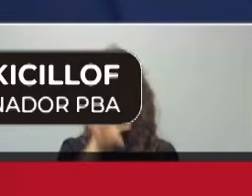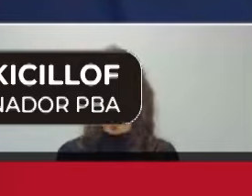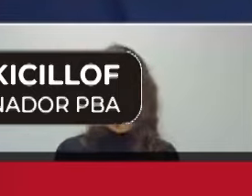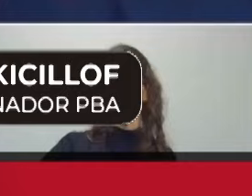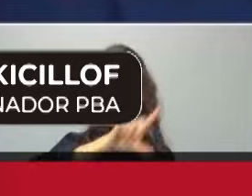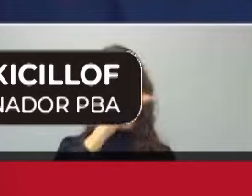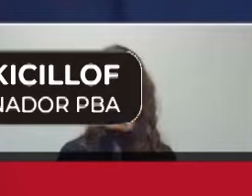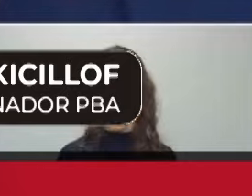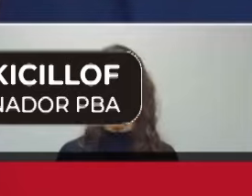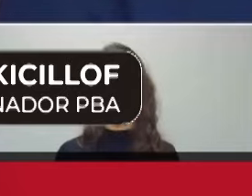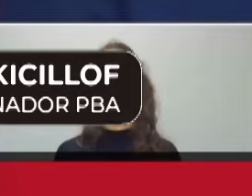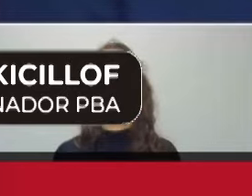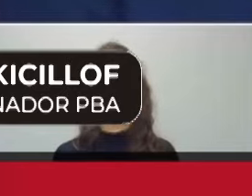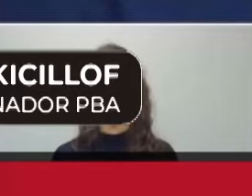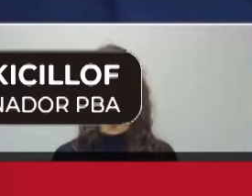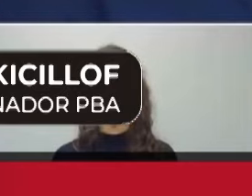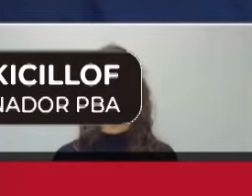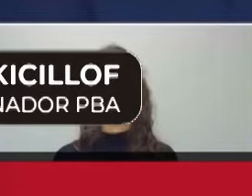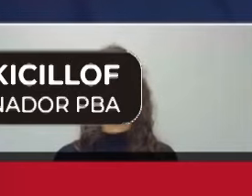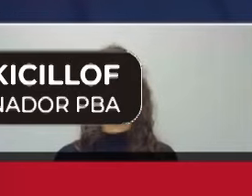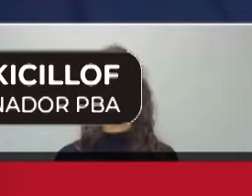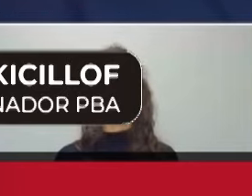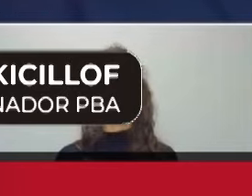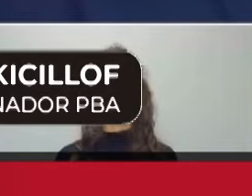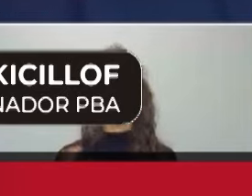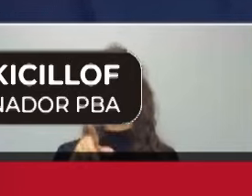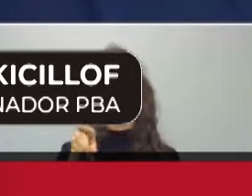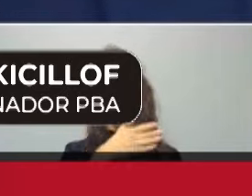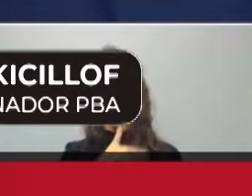Aires. En el transcurso del gobierno de Milei,